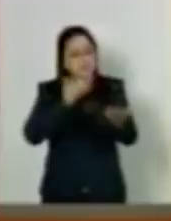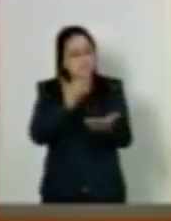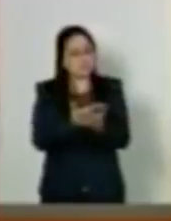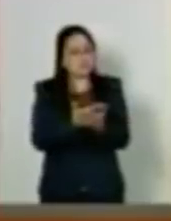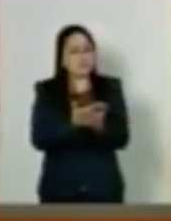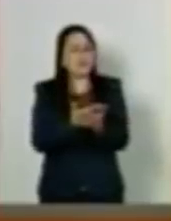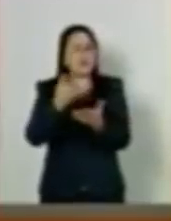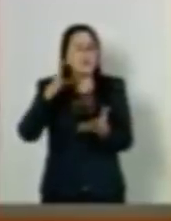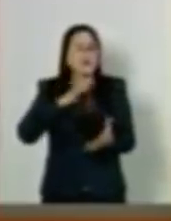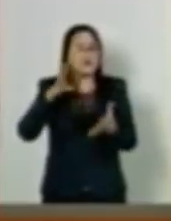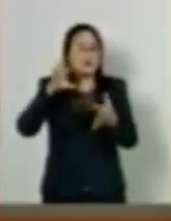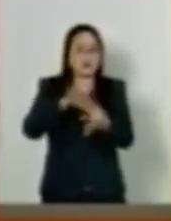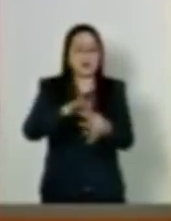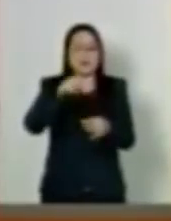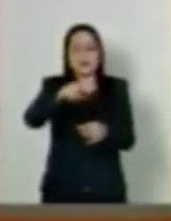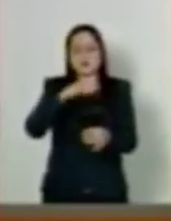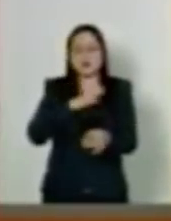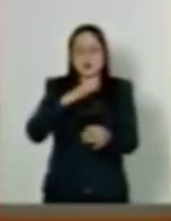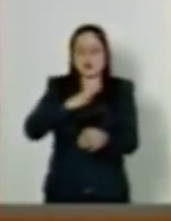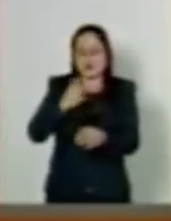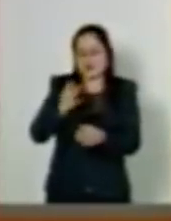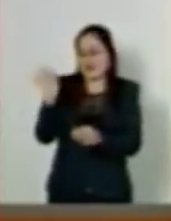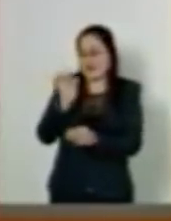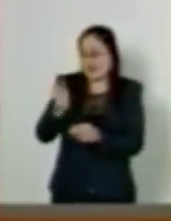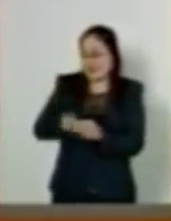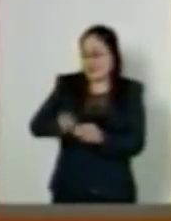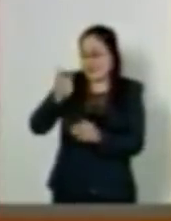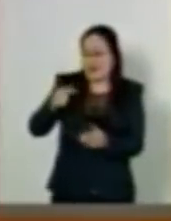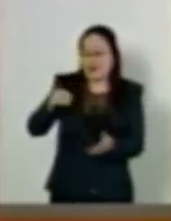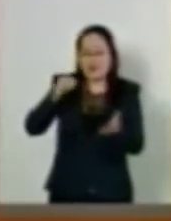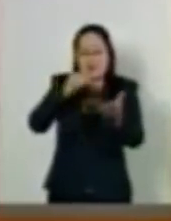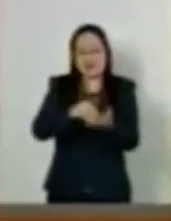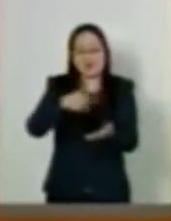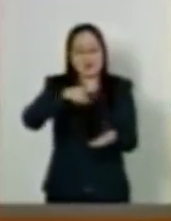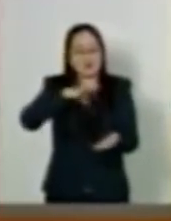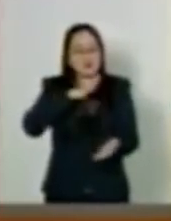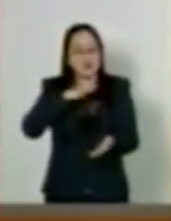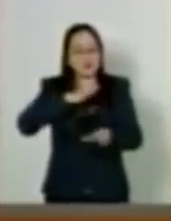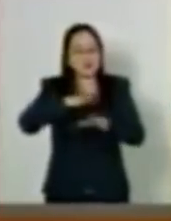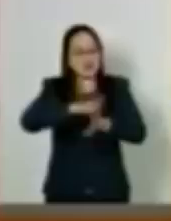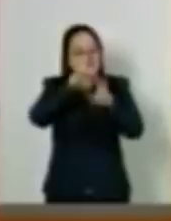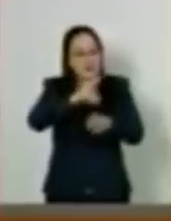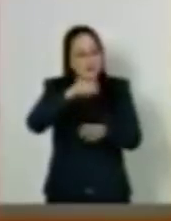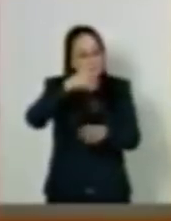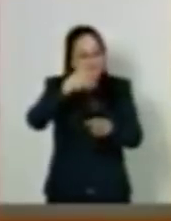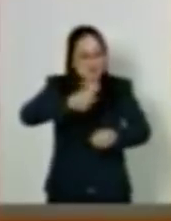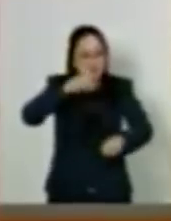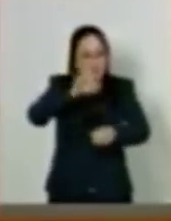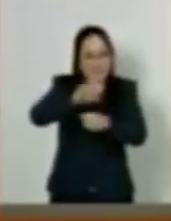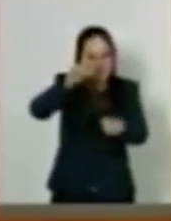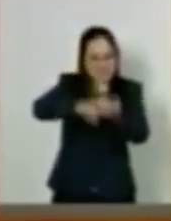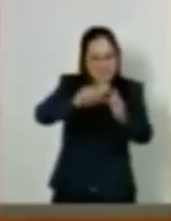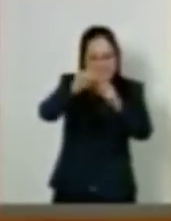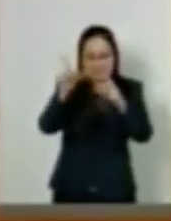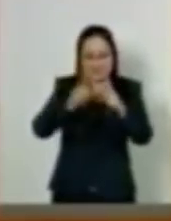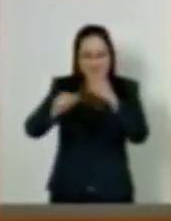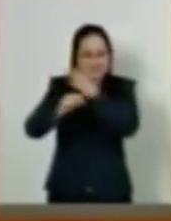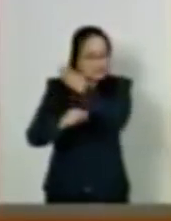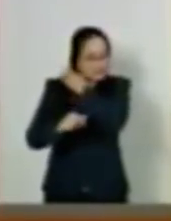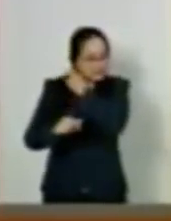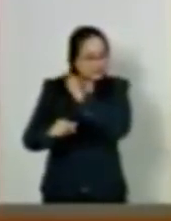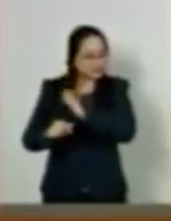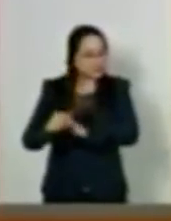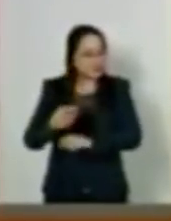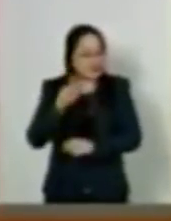se definiría por primera vez en una ley el concepto de seguridad interior. Es criticable